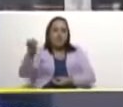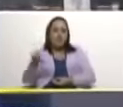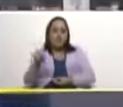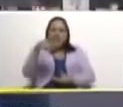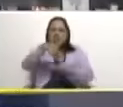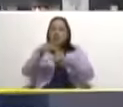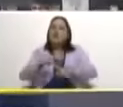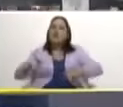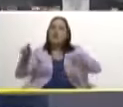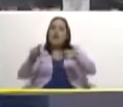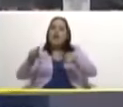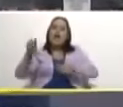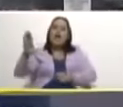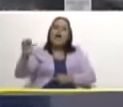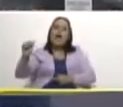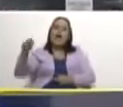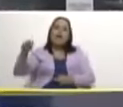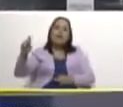Y luego en Tumeremo.